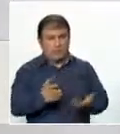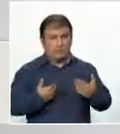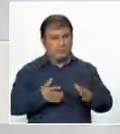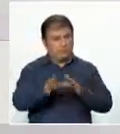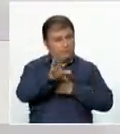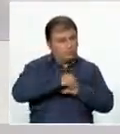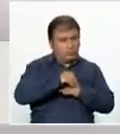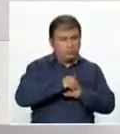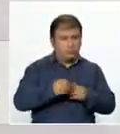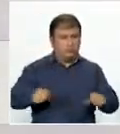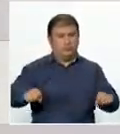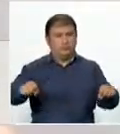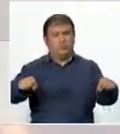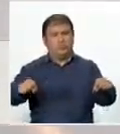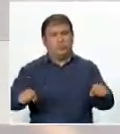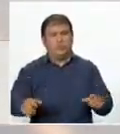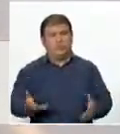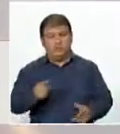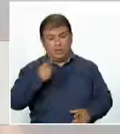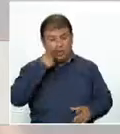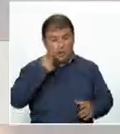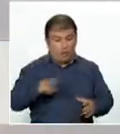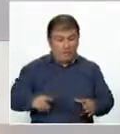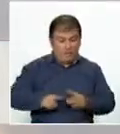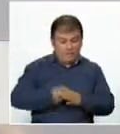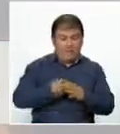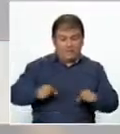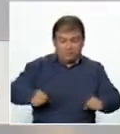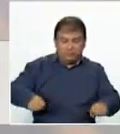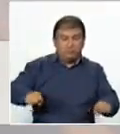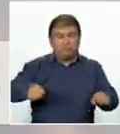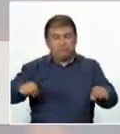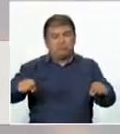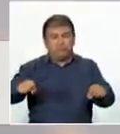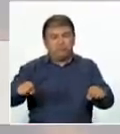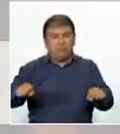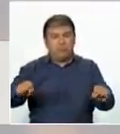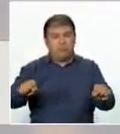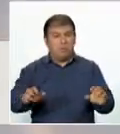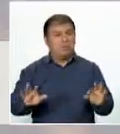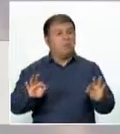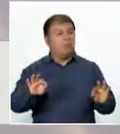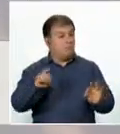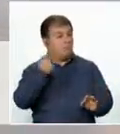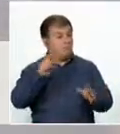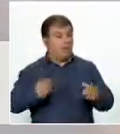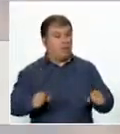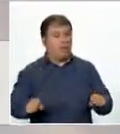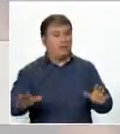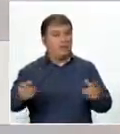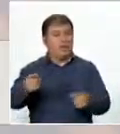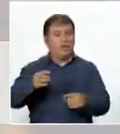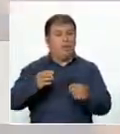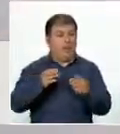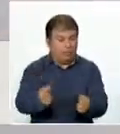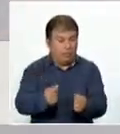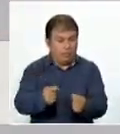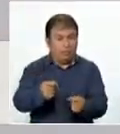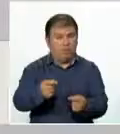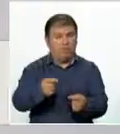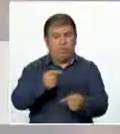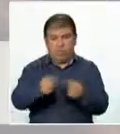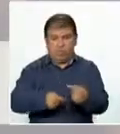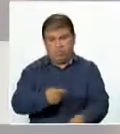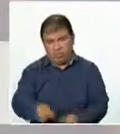espectáculo. Entonces el hombre efectúa la maniobra y en un inicio lo hace bastante bien hasta que de pronto.